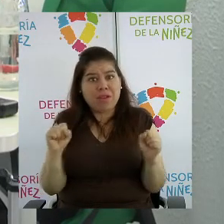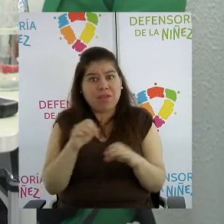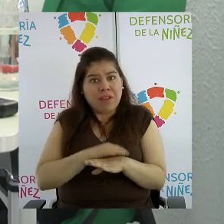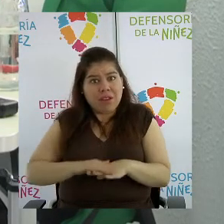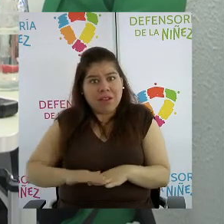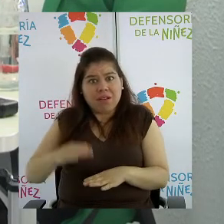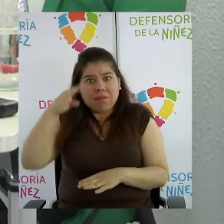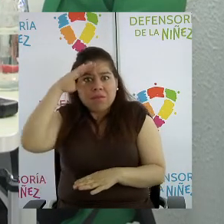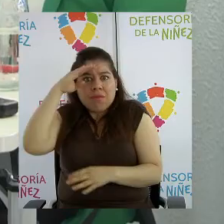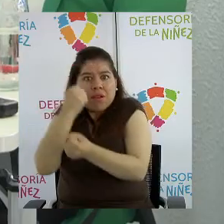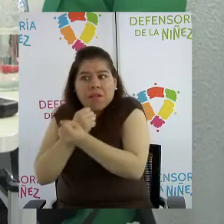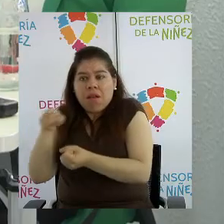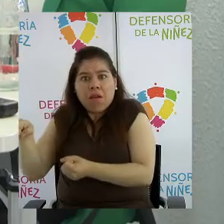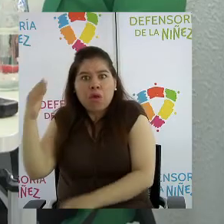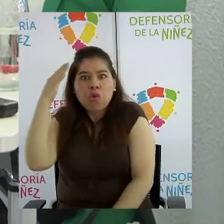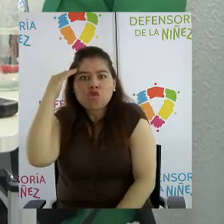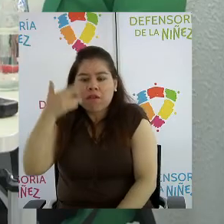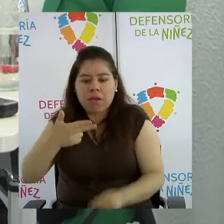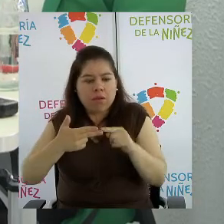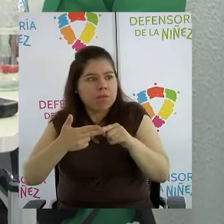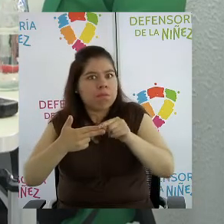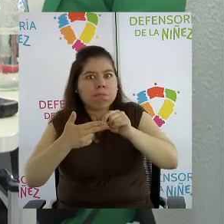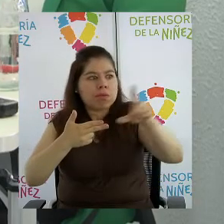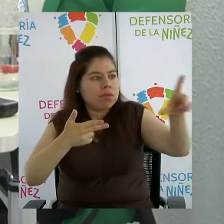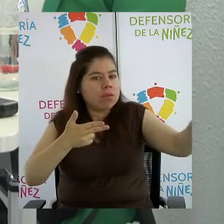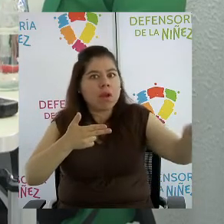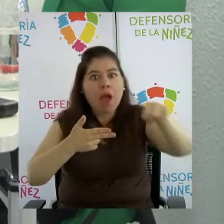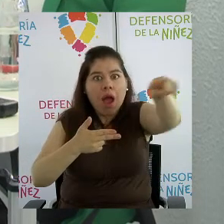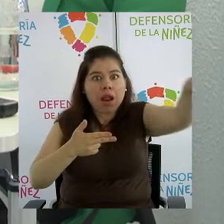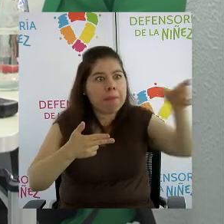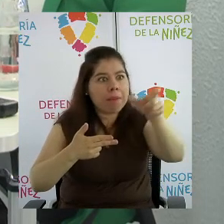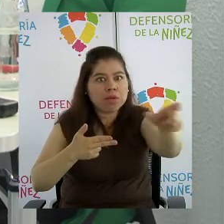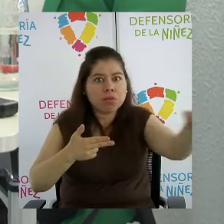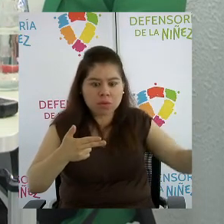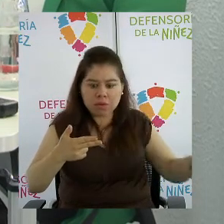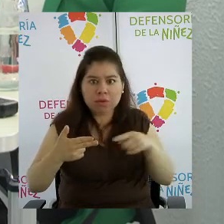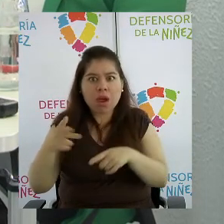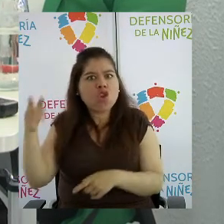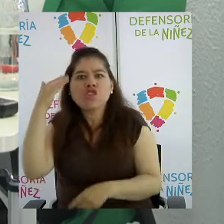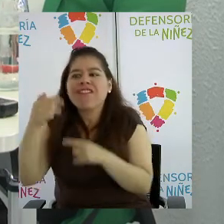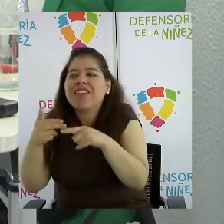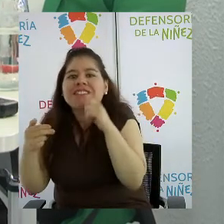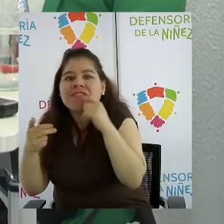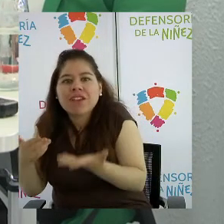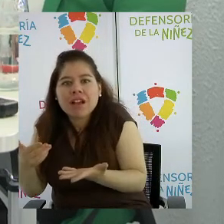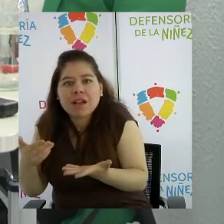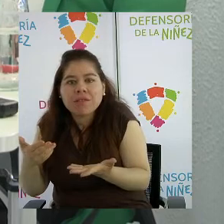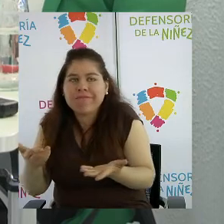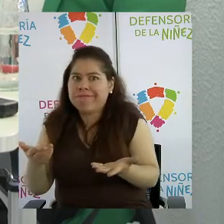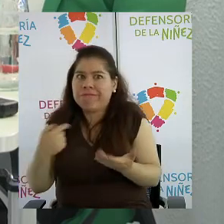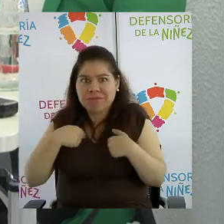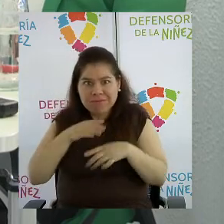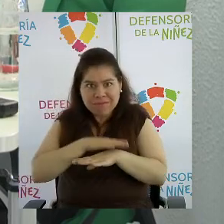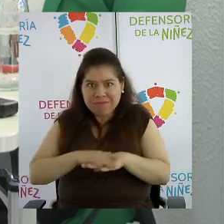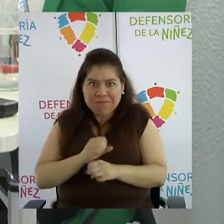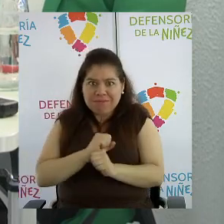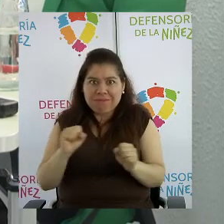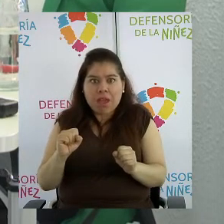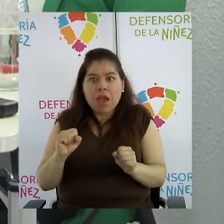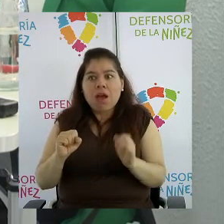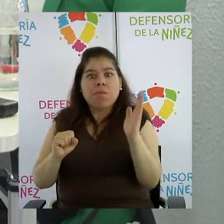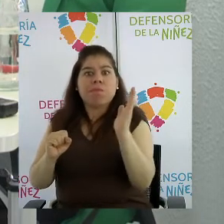que no sabe qué munición está disparando en contra de la ciudadanía. Y me parece que desde ahí, más allá de lo valorable que pueda ser esto de la